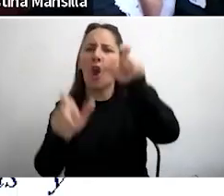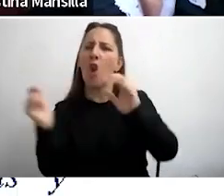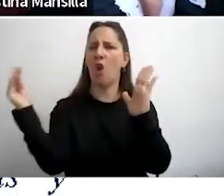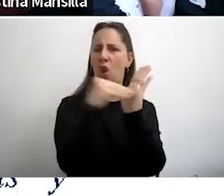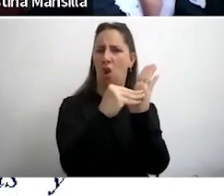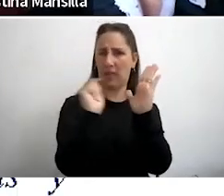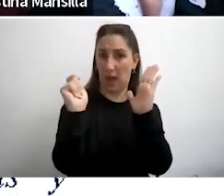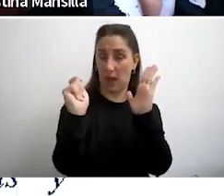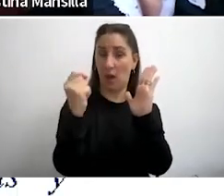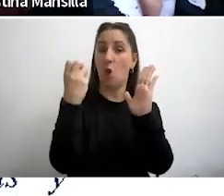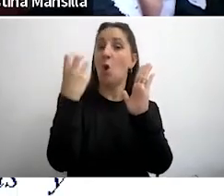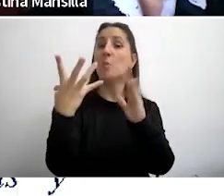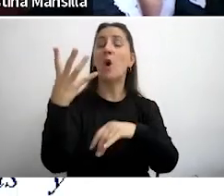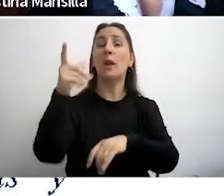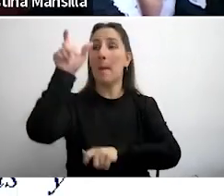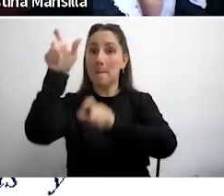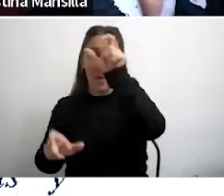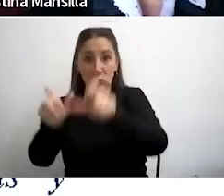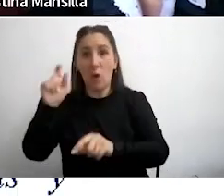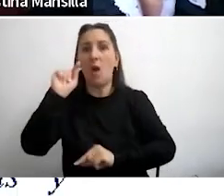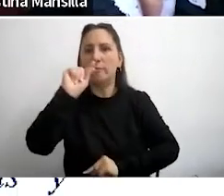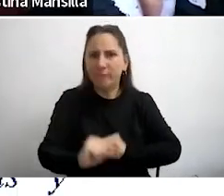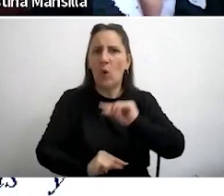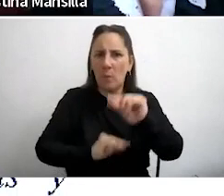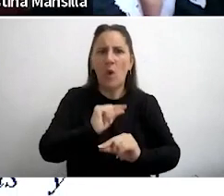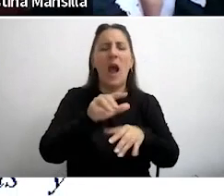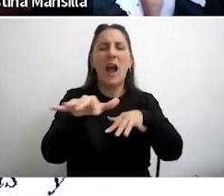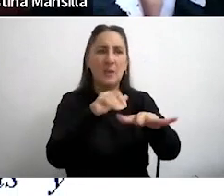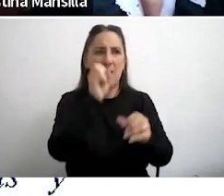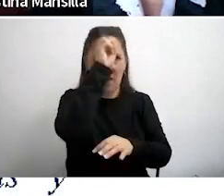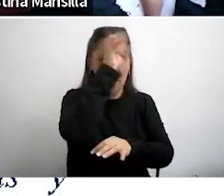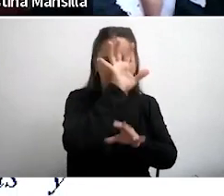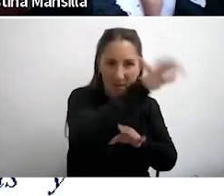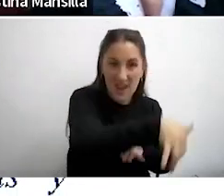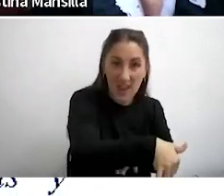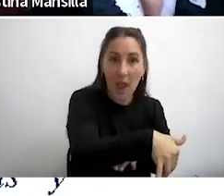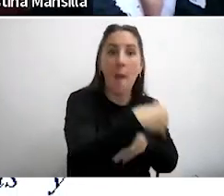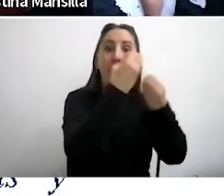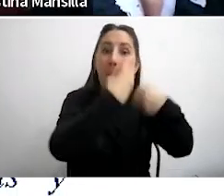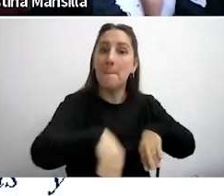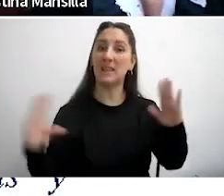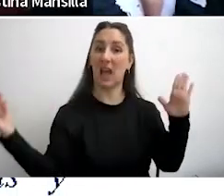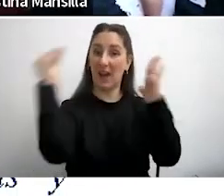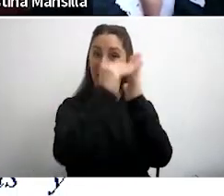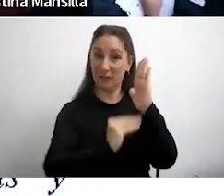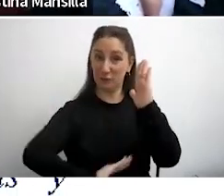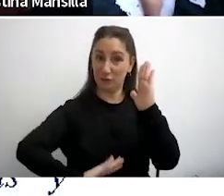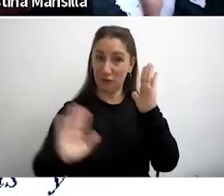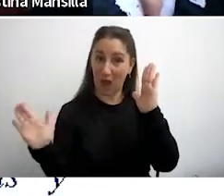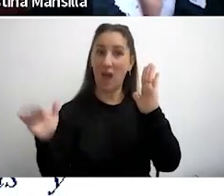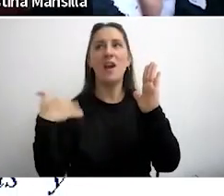a medida que esas personas que se dediquen a actividad minera se incorporen al registro, van a